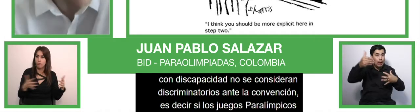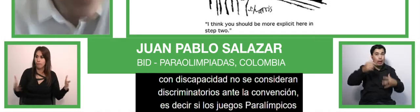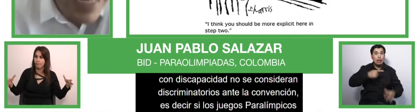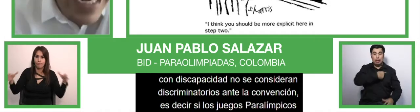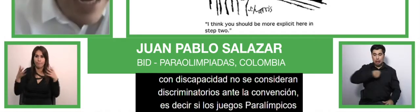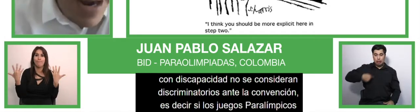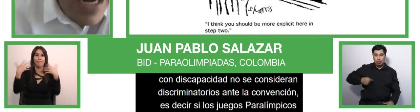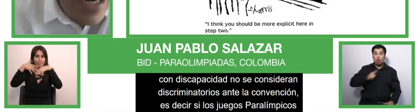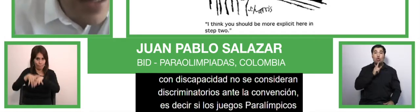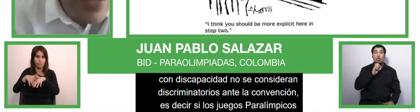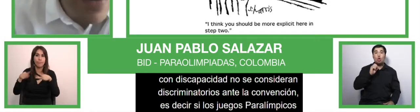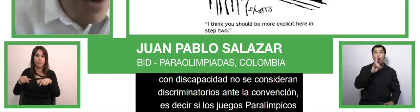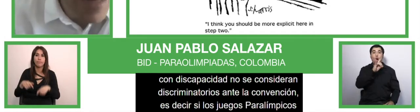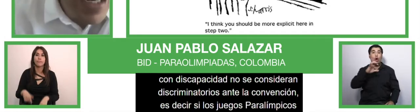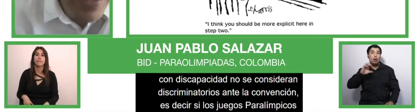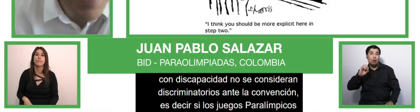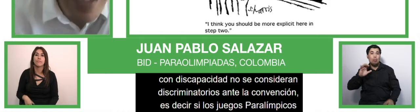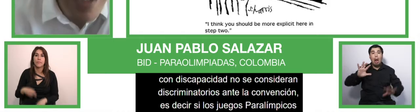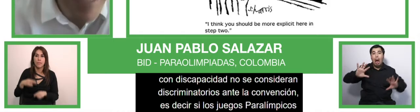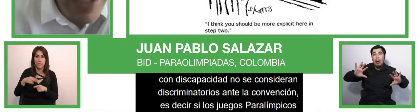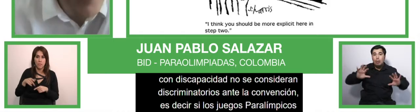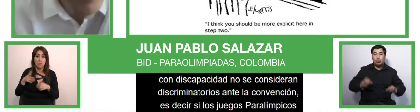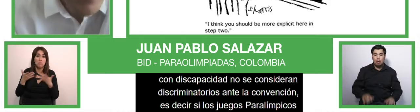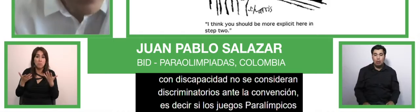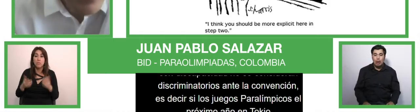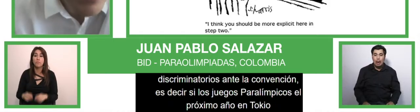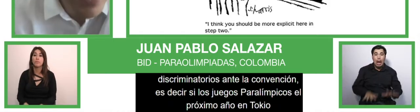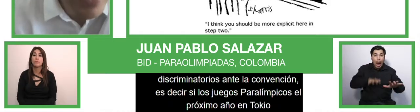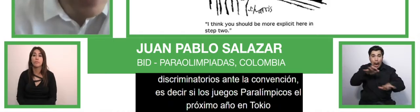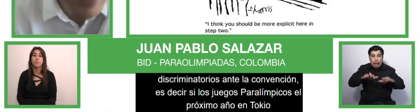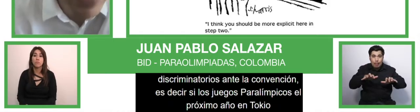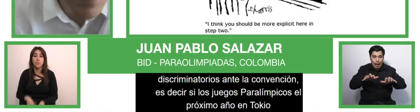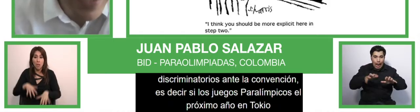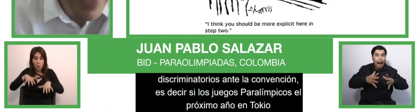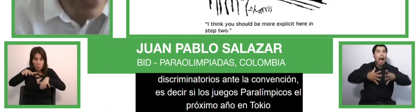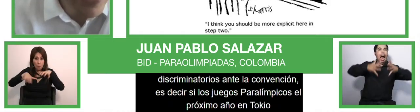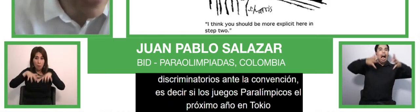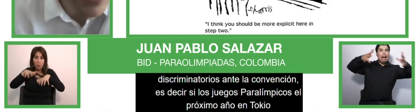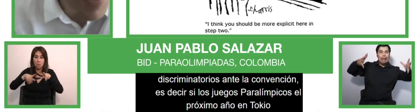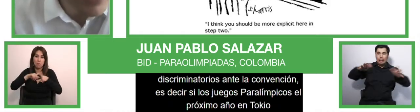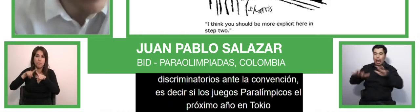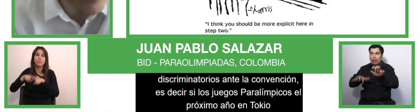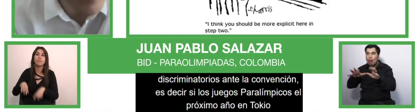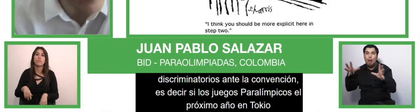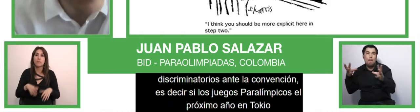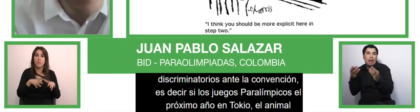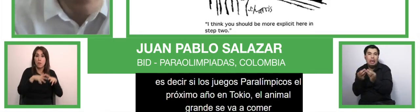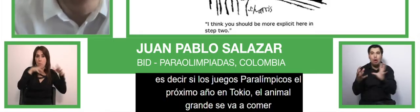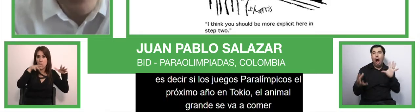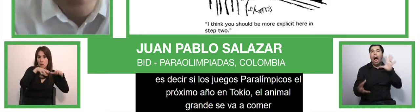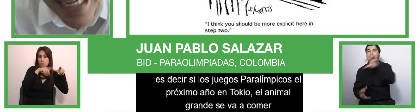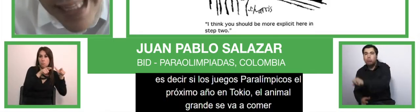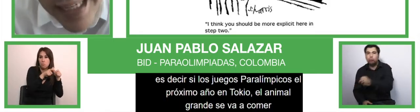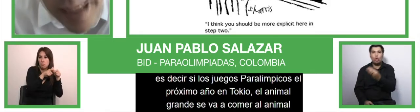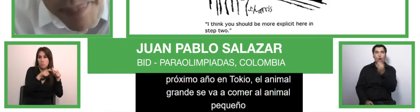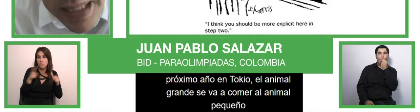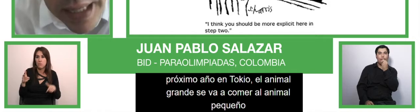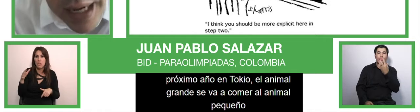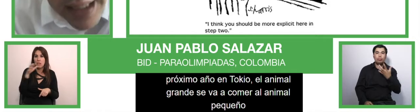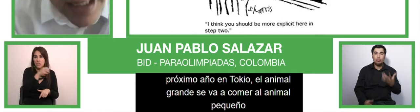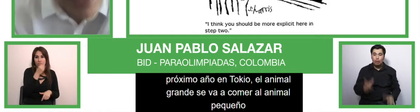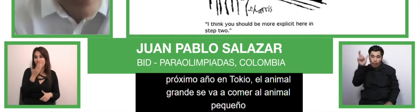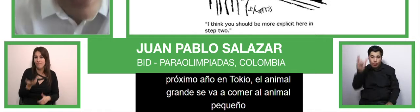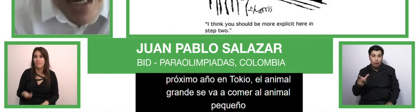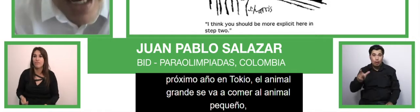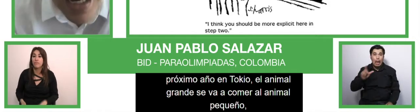2020, pues el animal grande se va a comer al animal pequeño, ¿sí? Y las personas van a ver los deportes y los eventos de personas sin